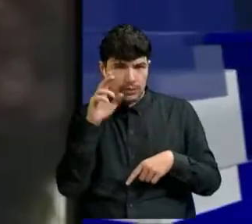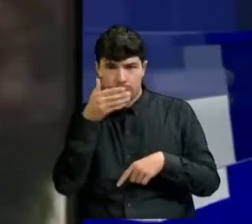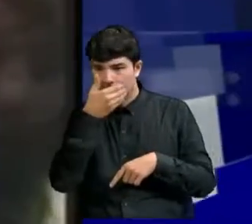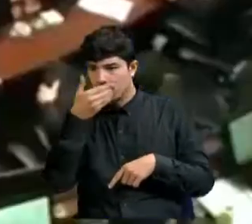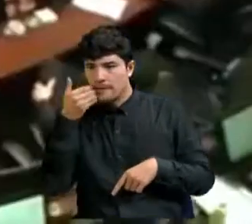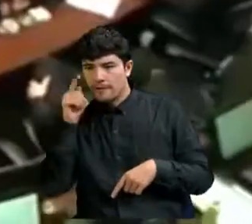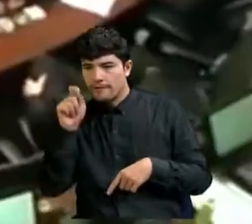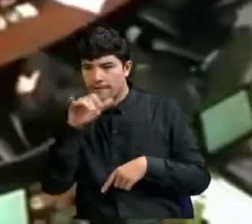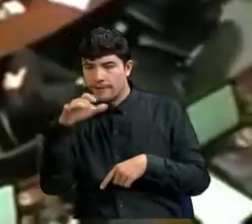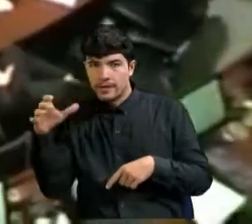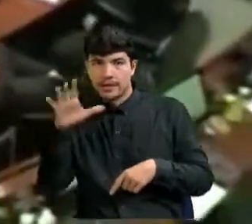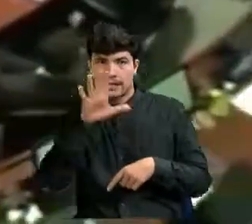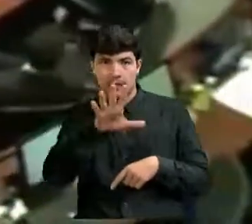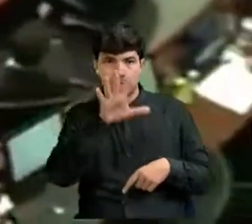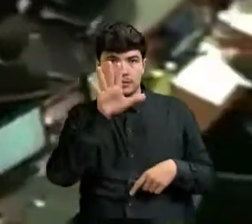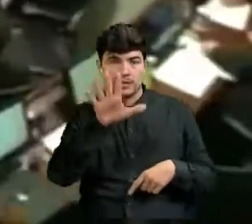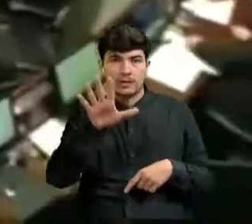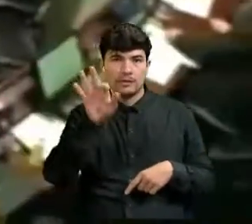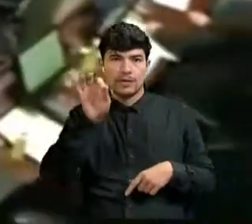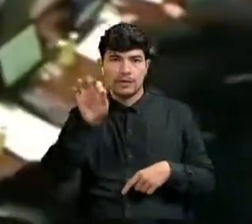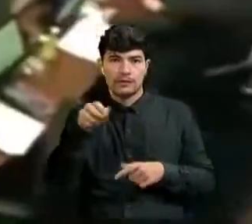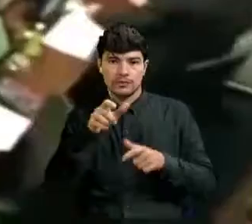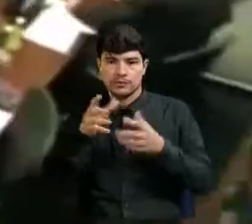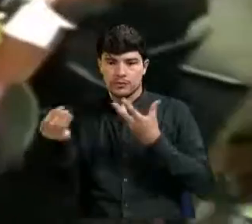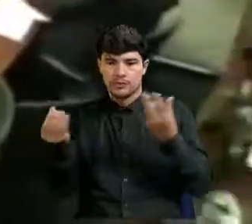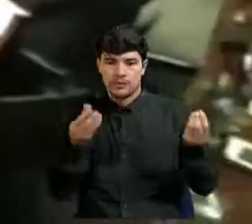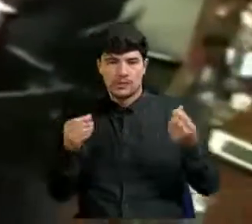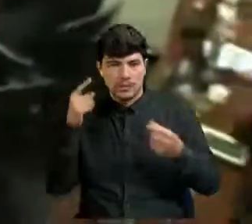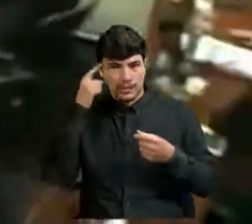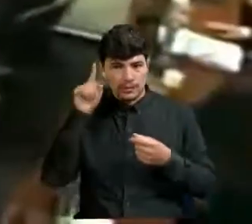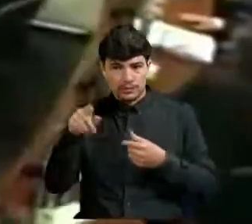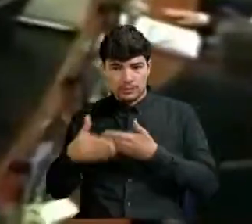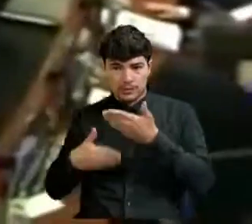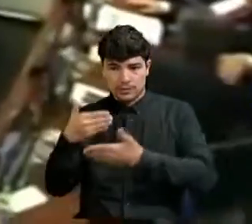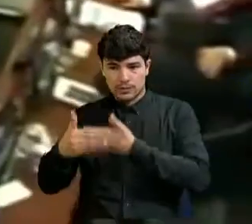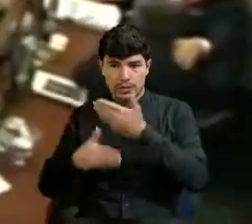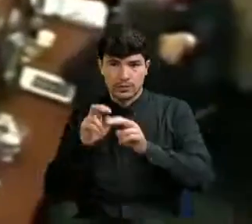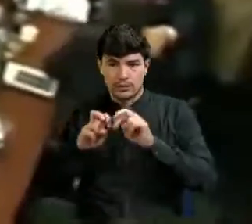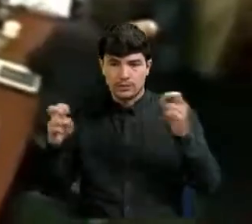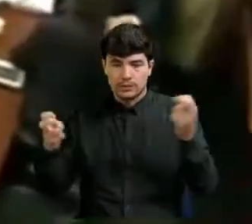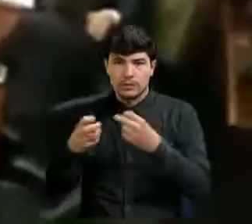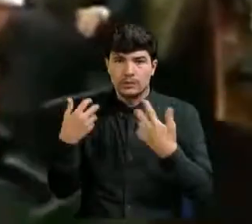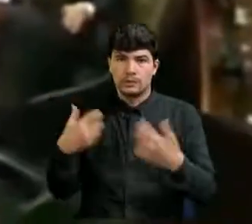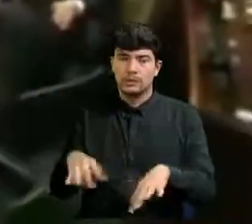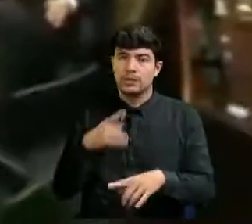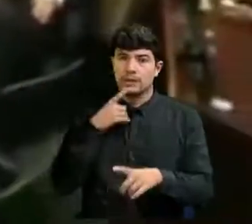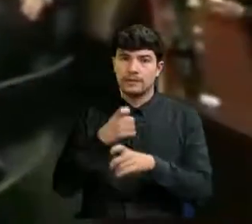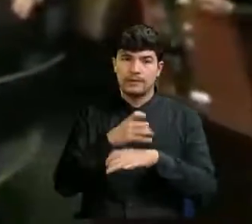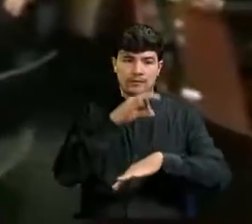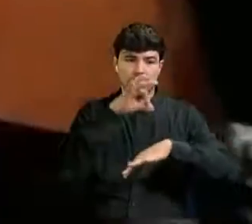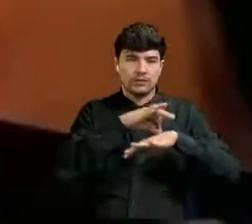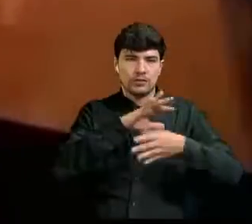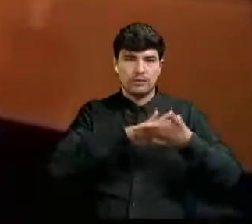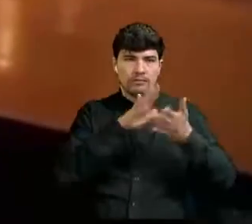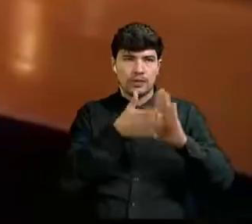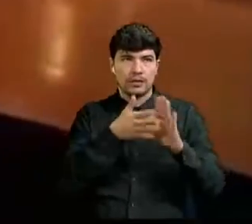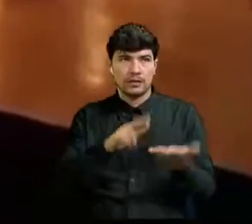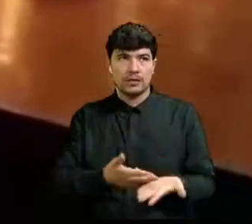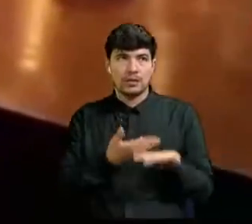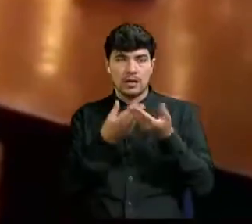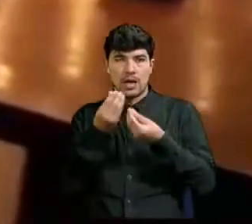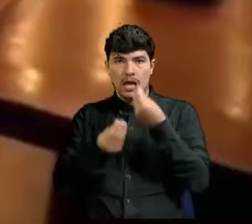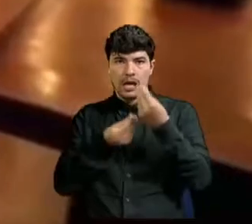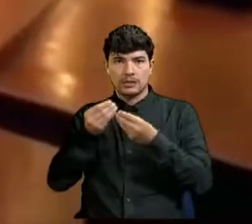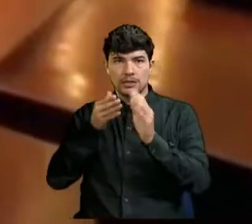con las 558 disposiciones, pensaron que su trámite en el Congreso sería tan complejo. La Fundación Paz y Reconciliación realizó un